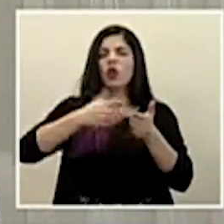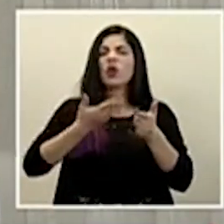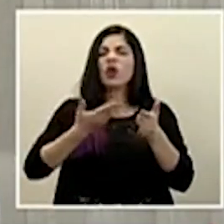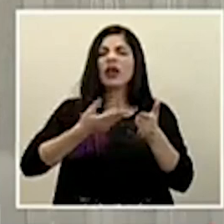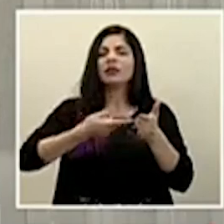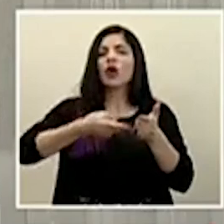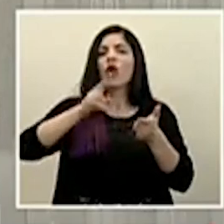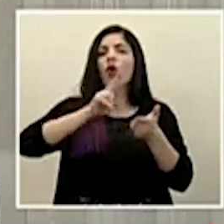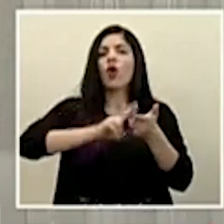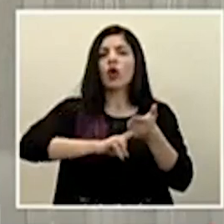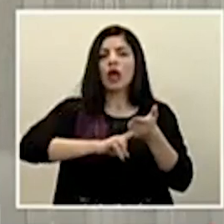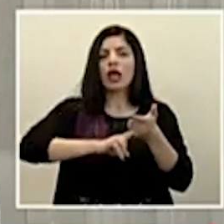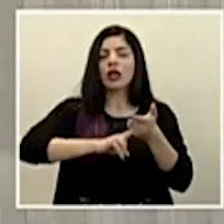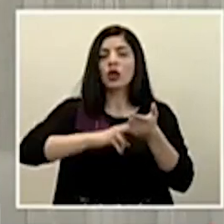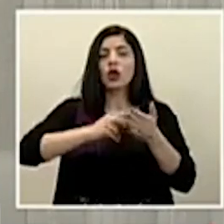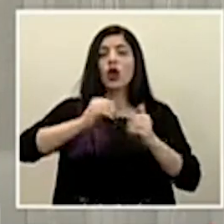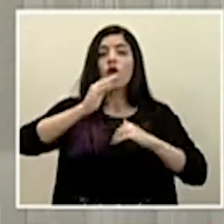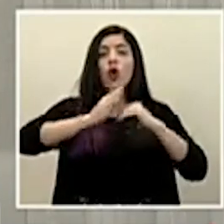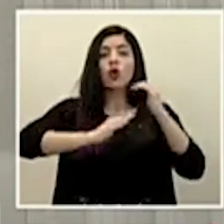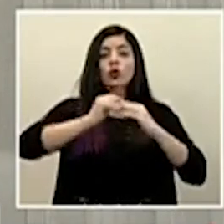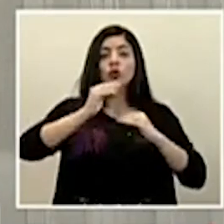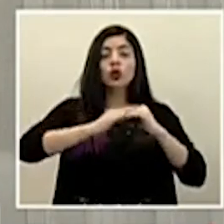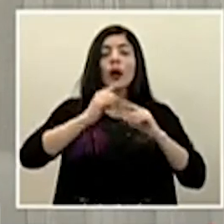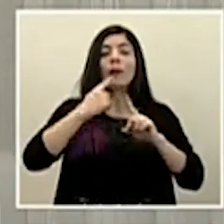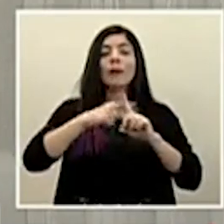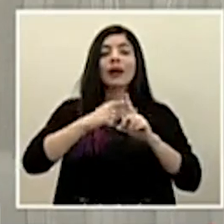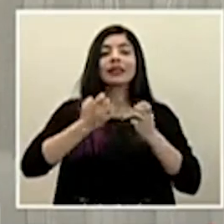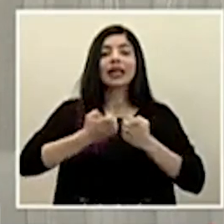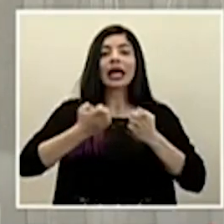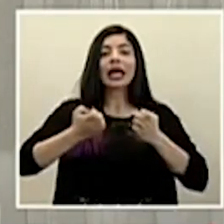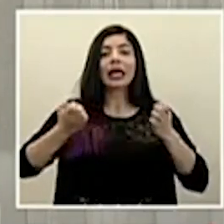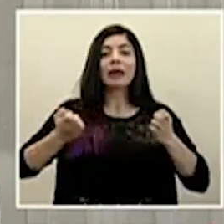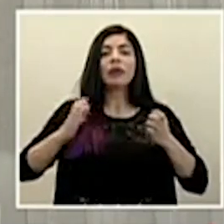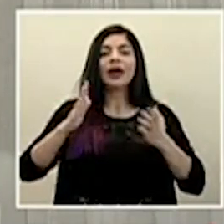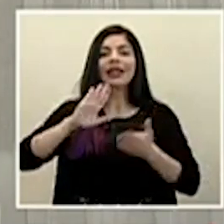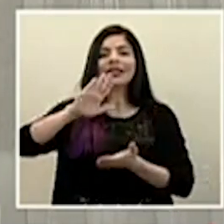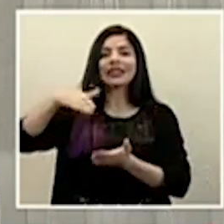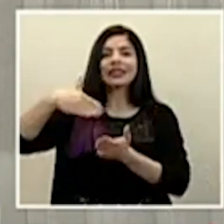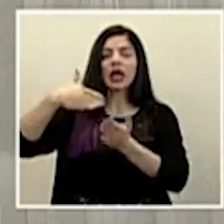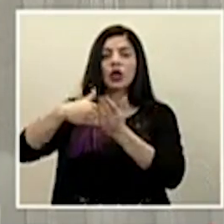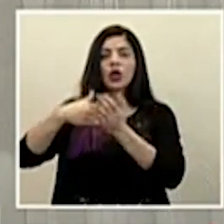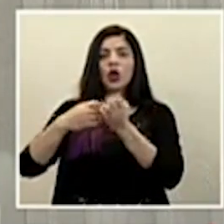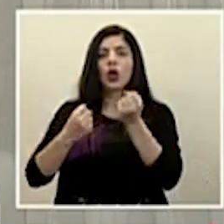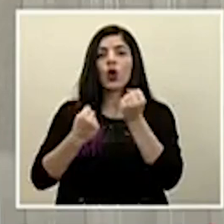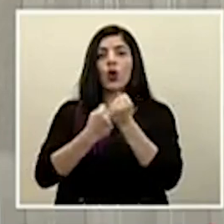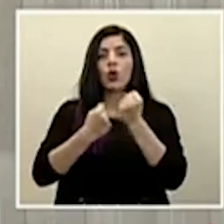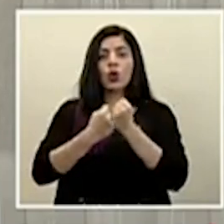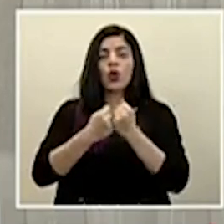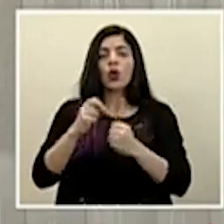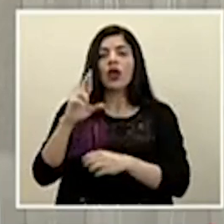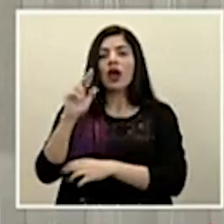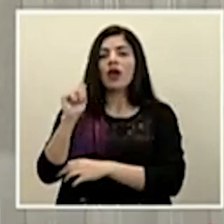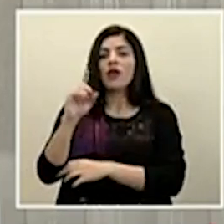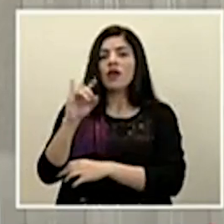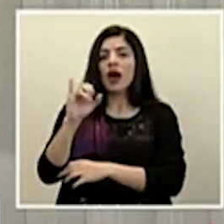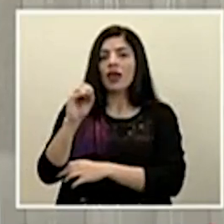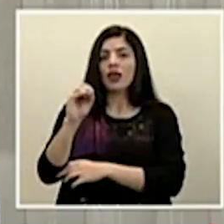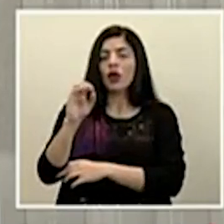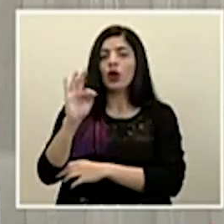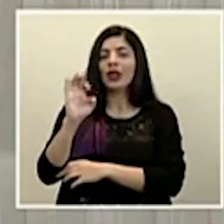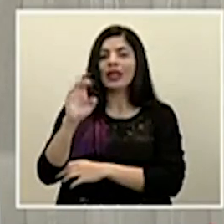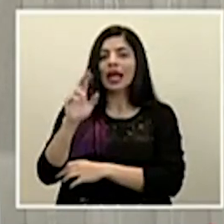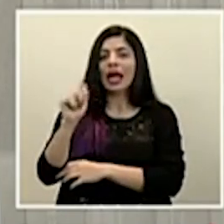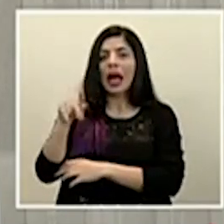de construcción y equipamiento del Centro Conjunto de Radioterapia.